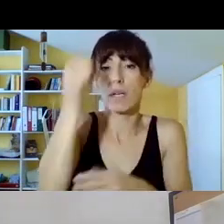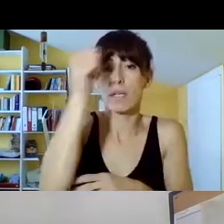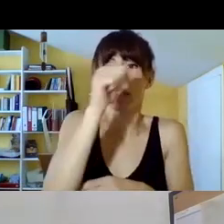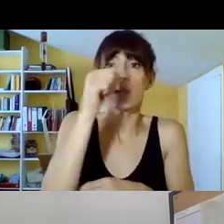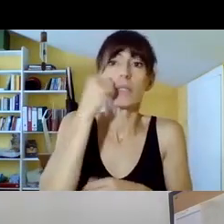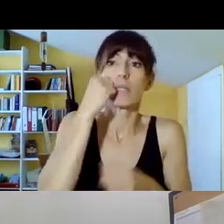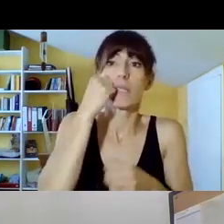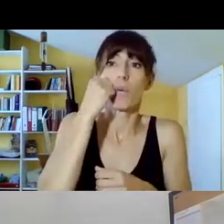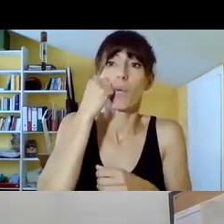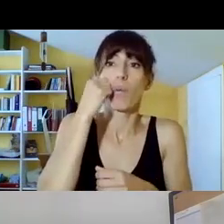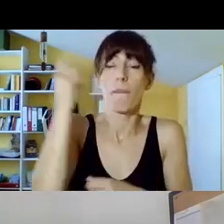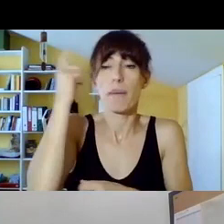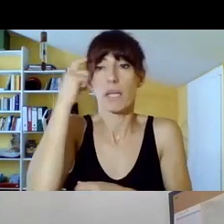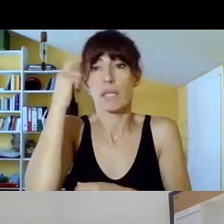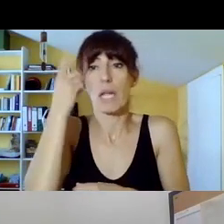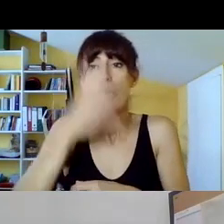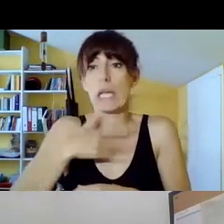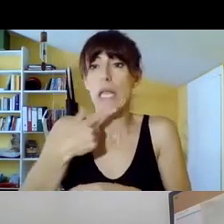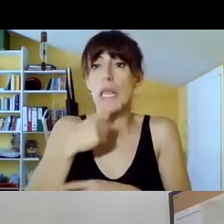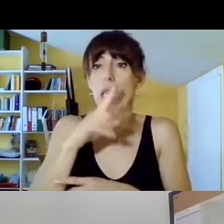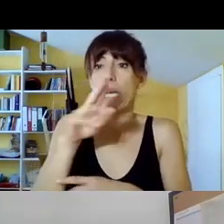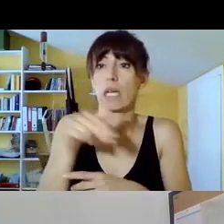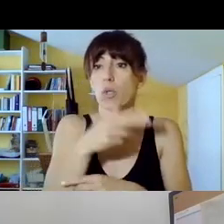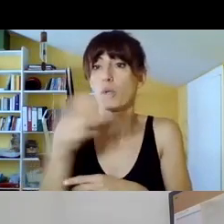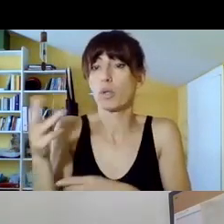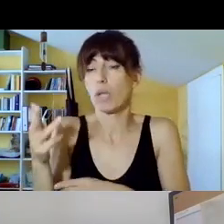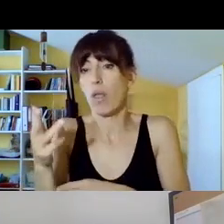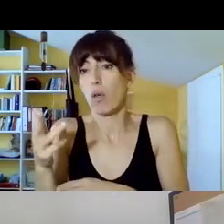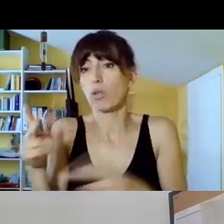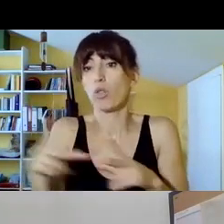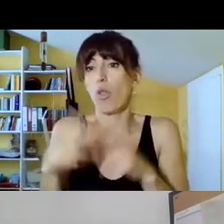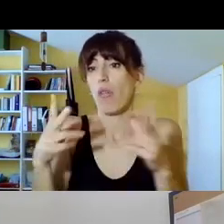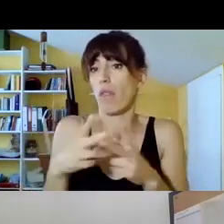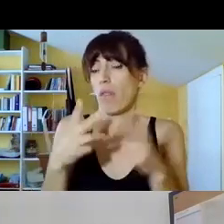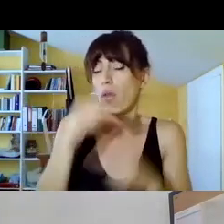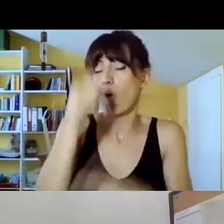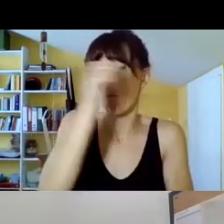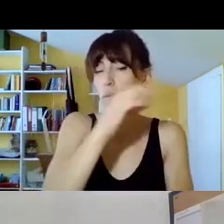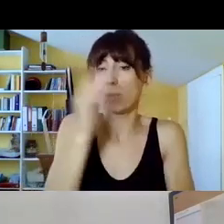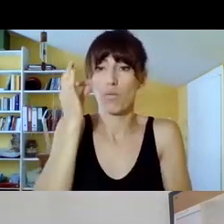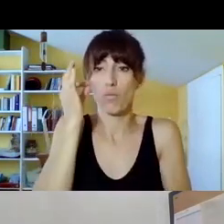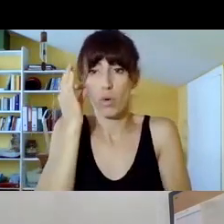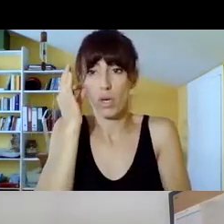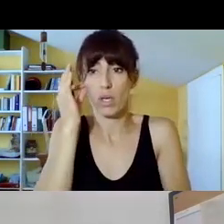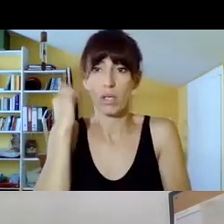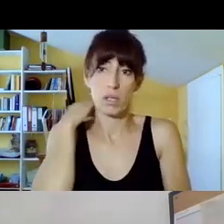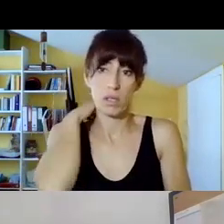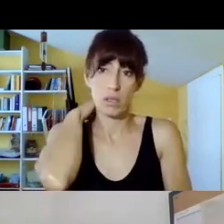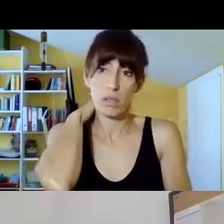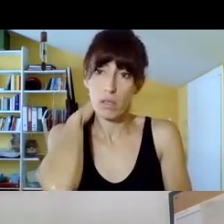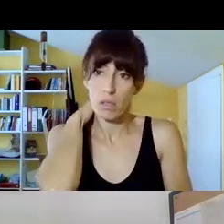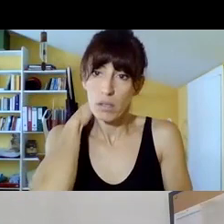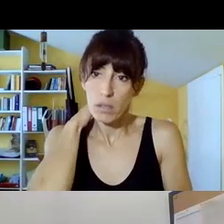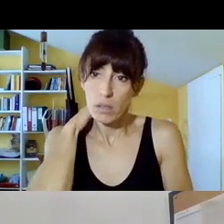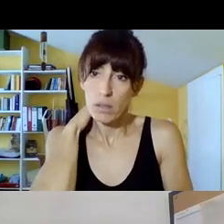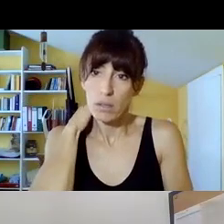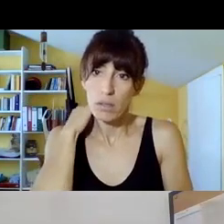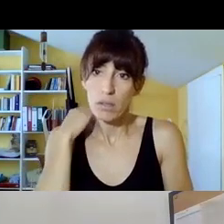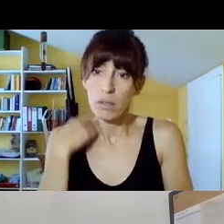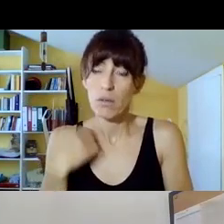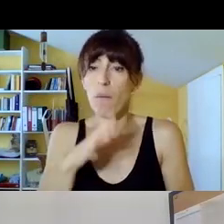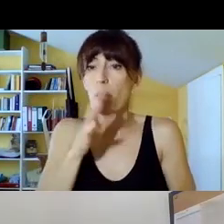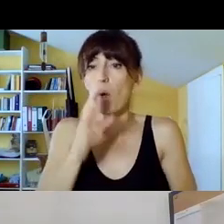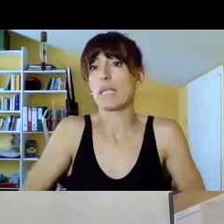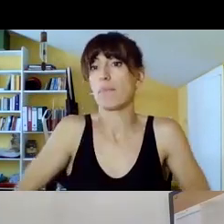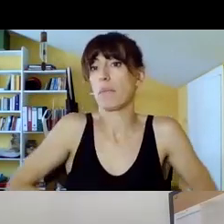como hemos dicho antes, resultado de la diferente socialización de hombres y mujeres en cuanto a la expresividad